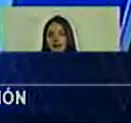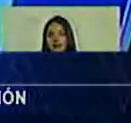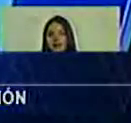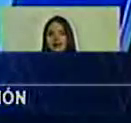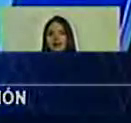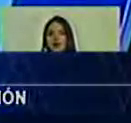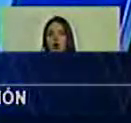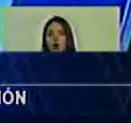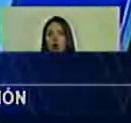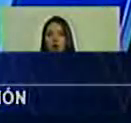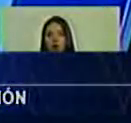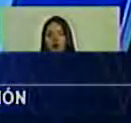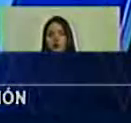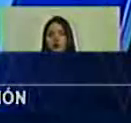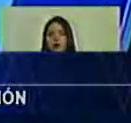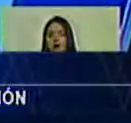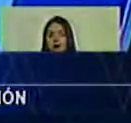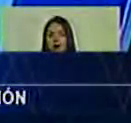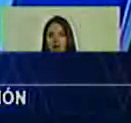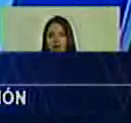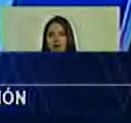308 alcaldías,